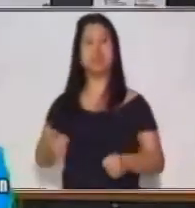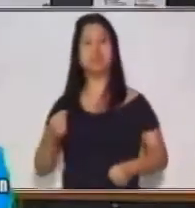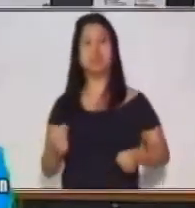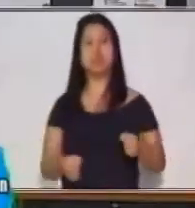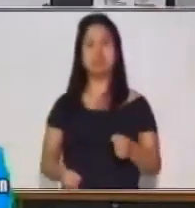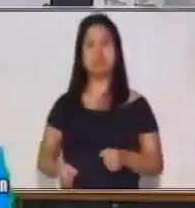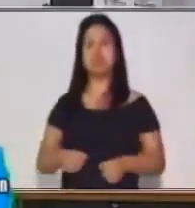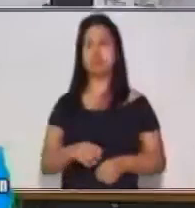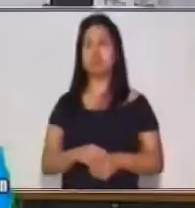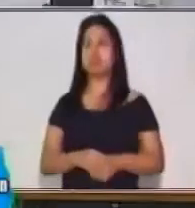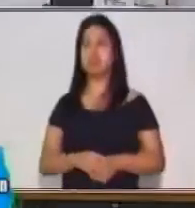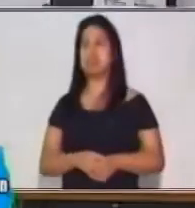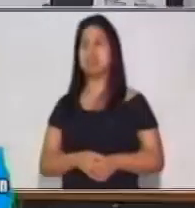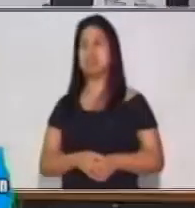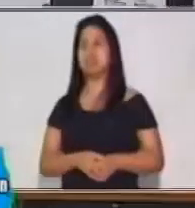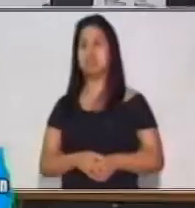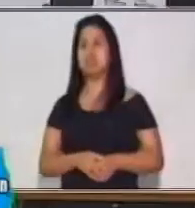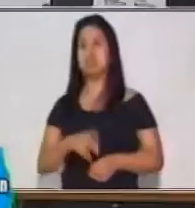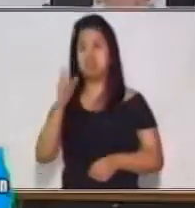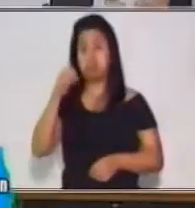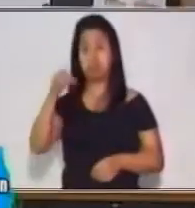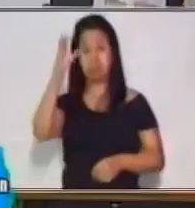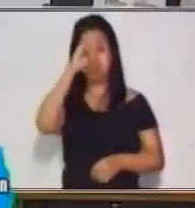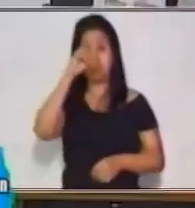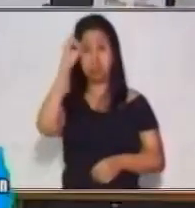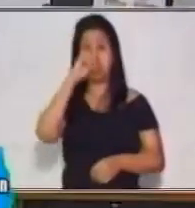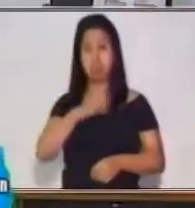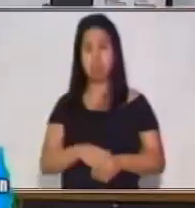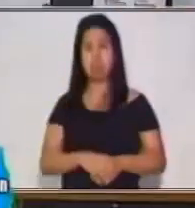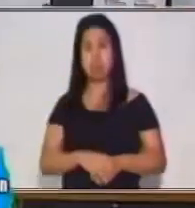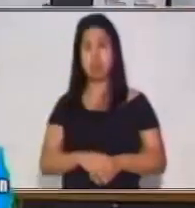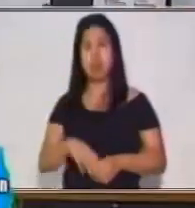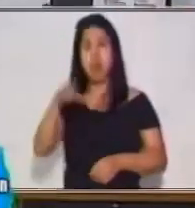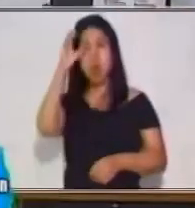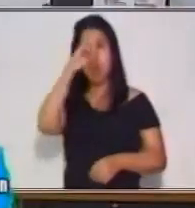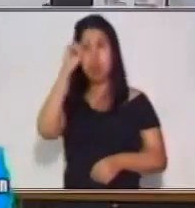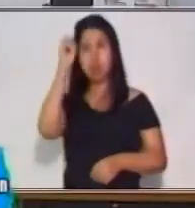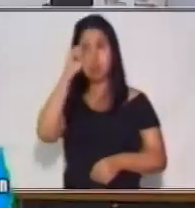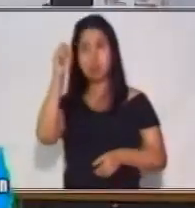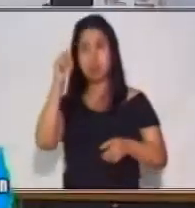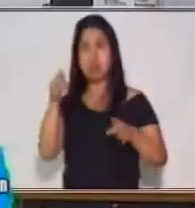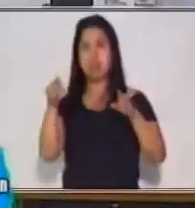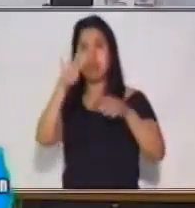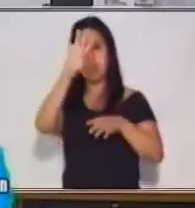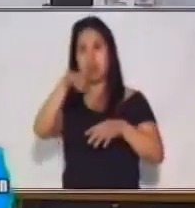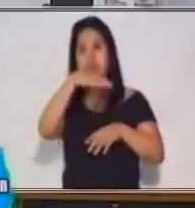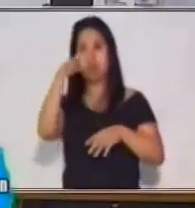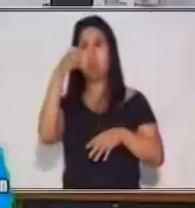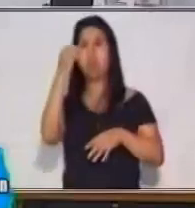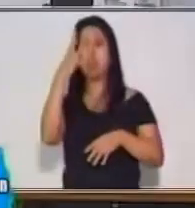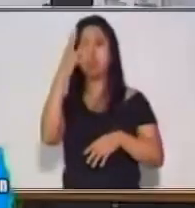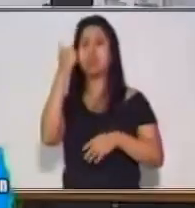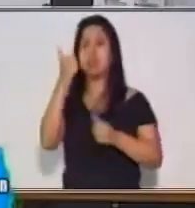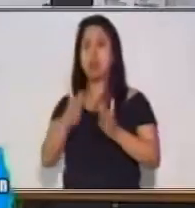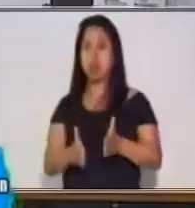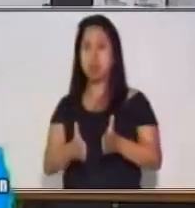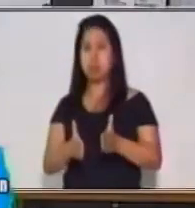respuestas. Muy bien, nos vamos con la tercera pregunta. La tercera pregunta dice, ¿cuántos alumnos